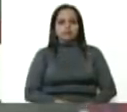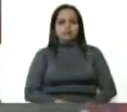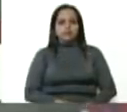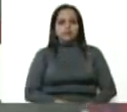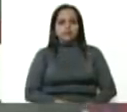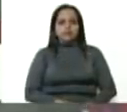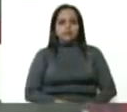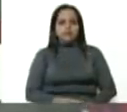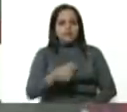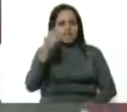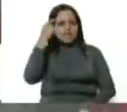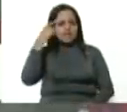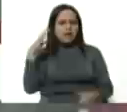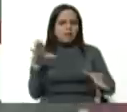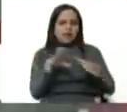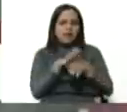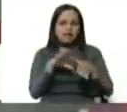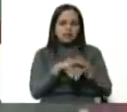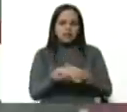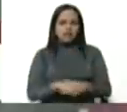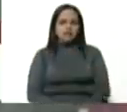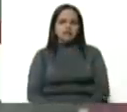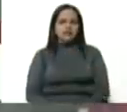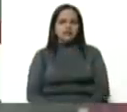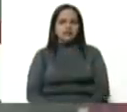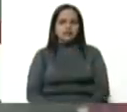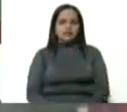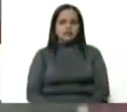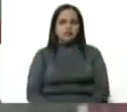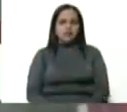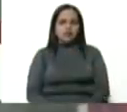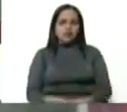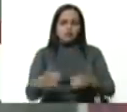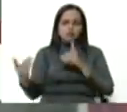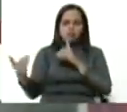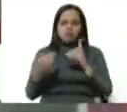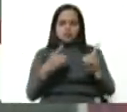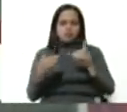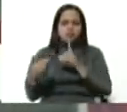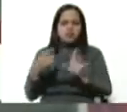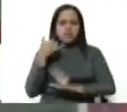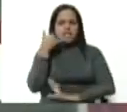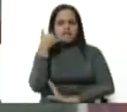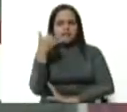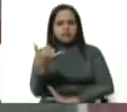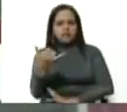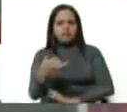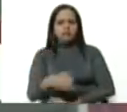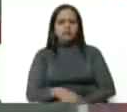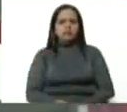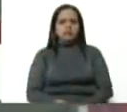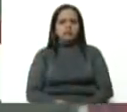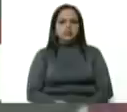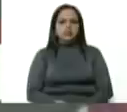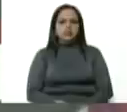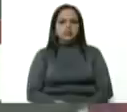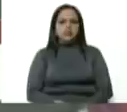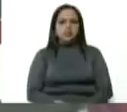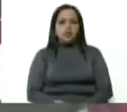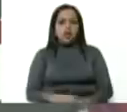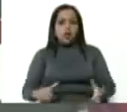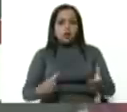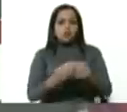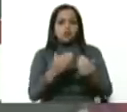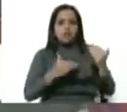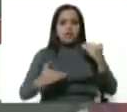el día martes de una conversación telefónica con el alto